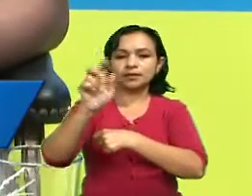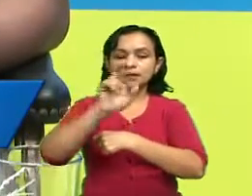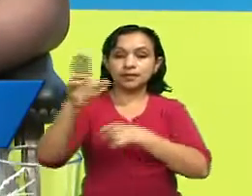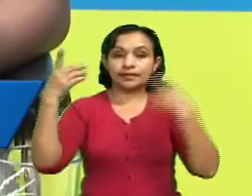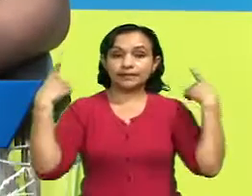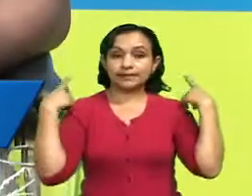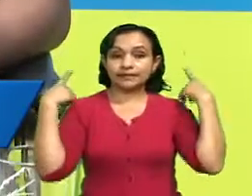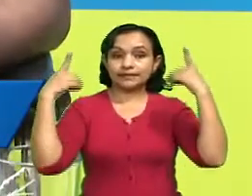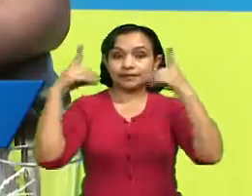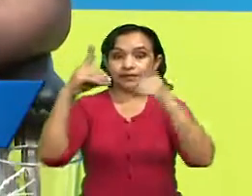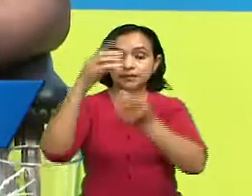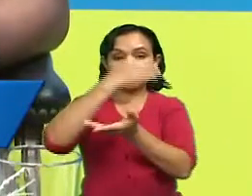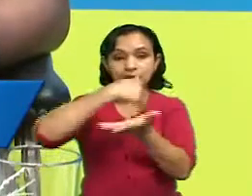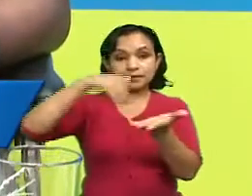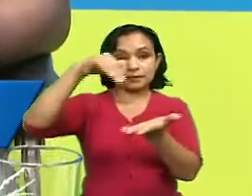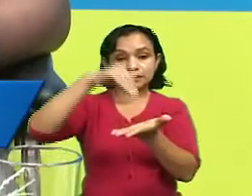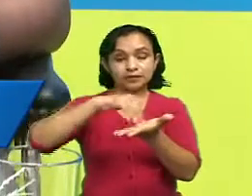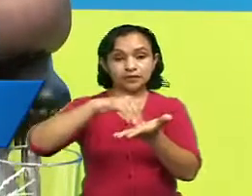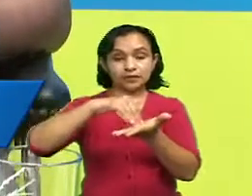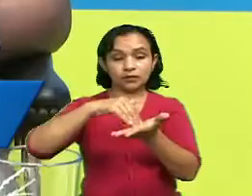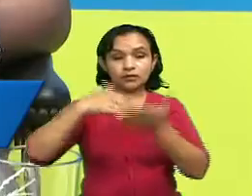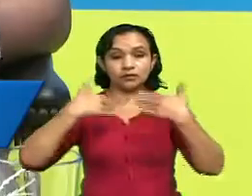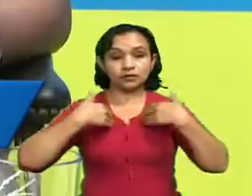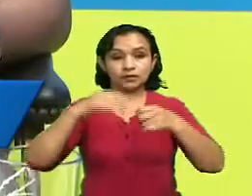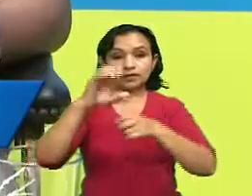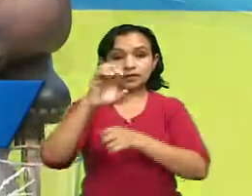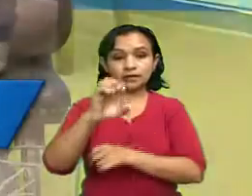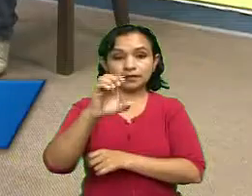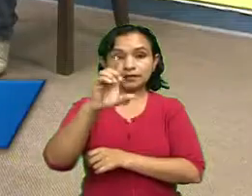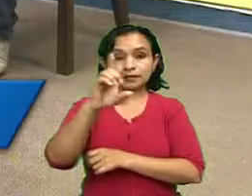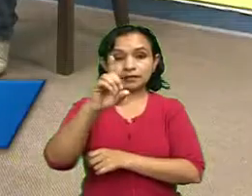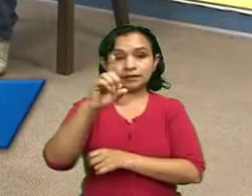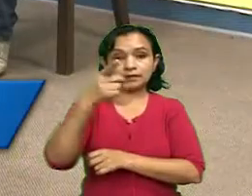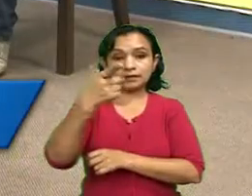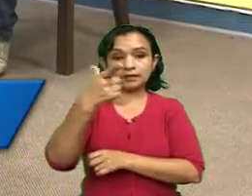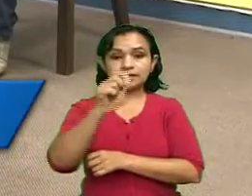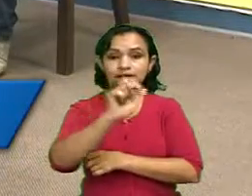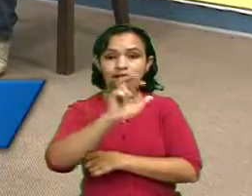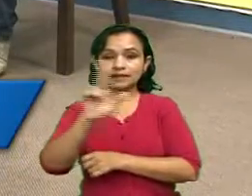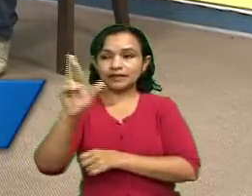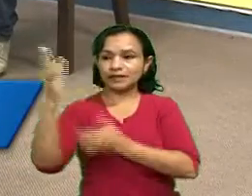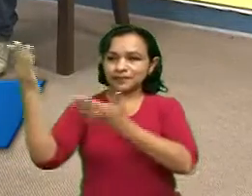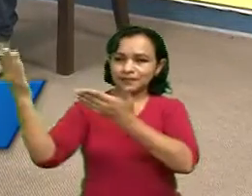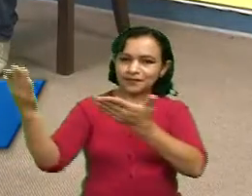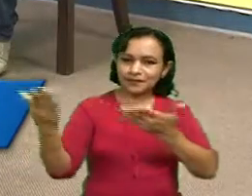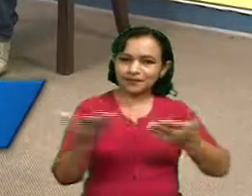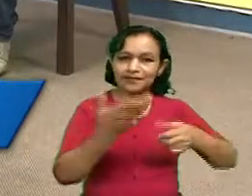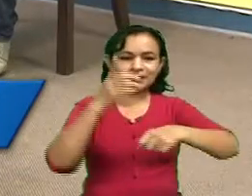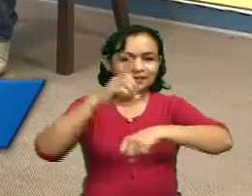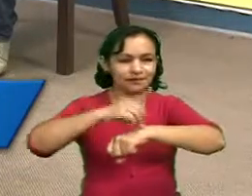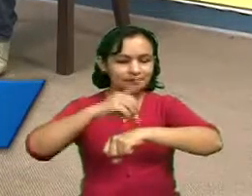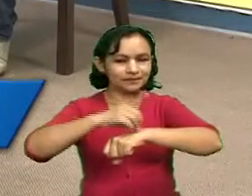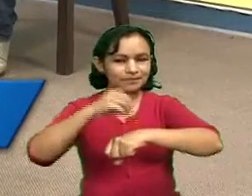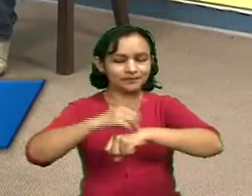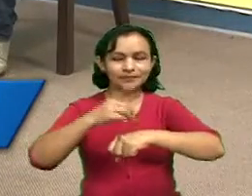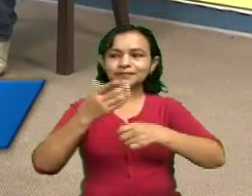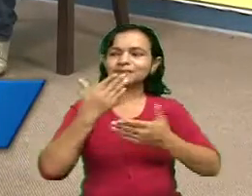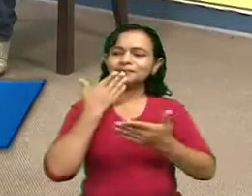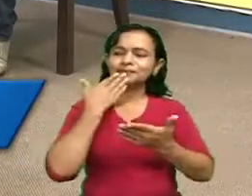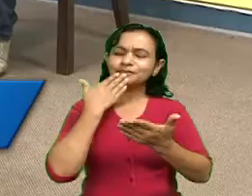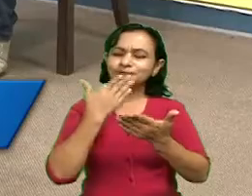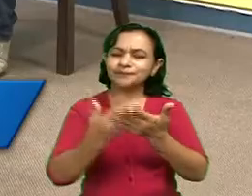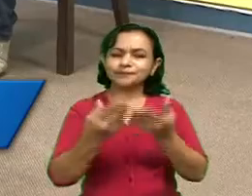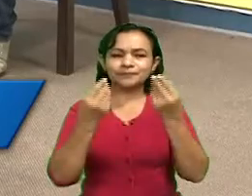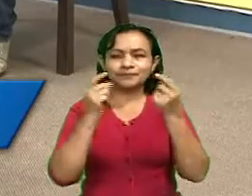director del Centro de Salud Edgar Lang, ubicado en el distrito número 3 de Managua. Bienvenido, doctor. Un gusto, un placer tenerlo. Muchas gracias por la invitación,